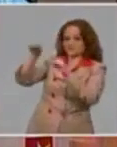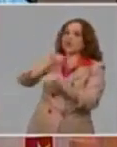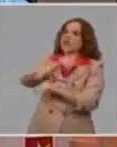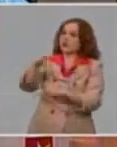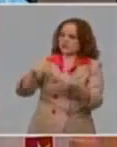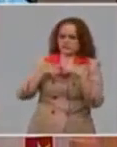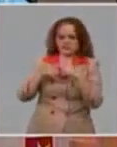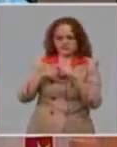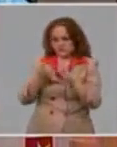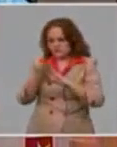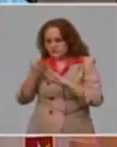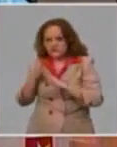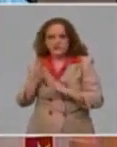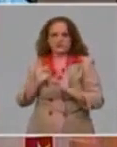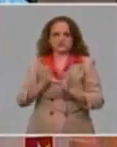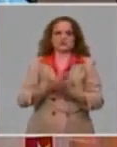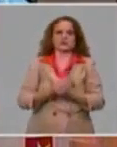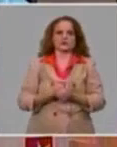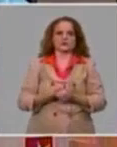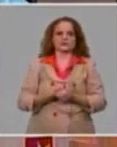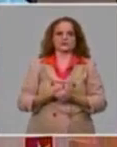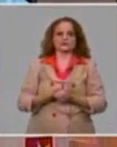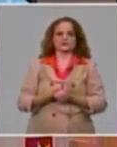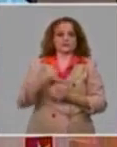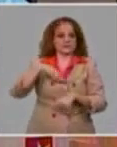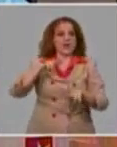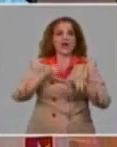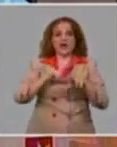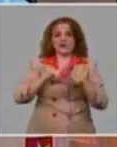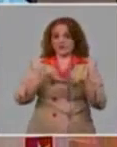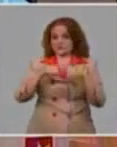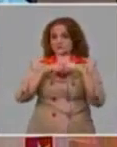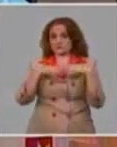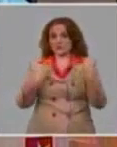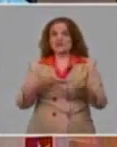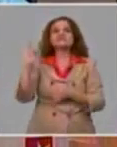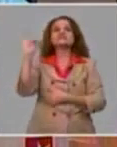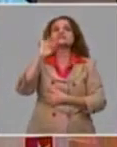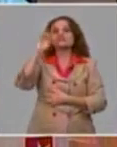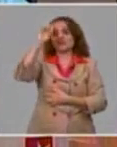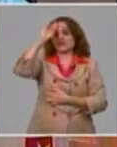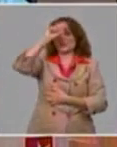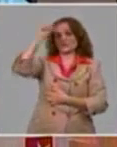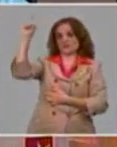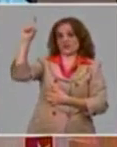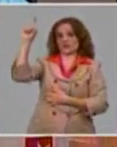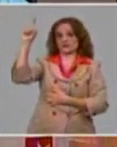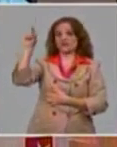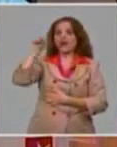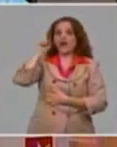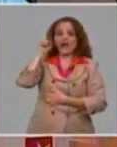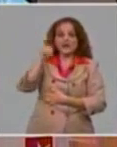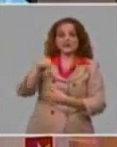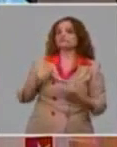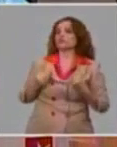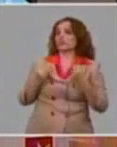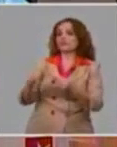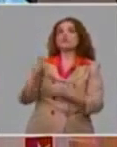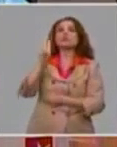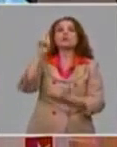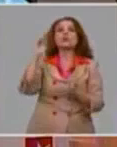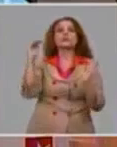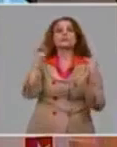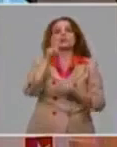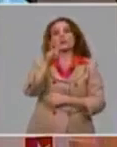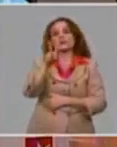Ciudad de La Habana, sobre todo, reparamos 7 hospitales y con 2.270 camas incorporadas. Y en